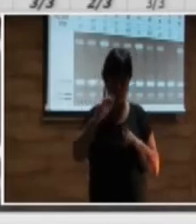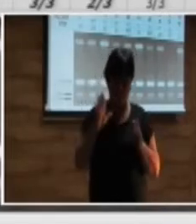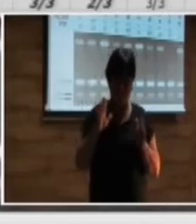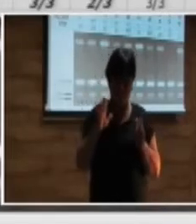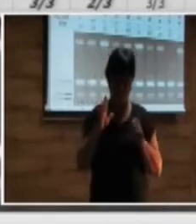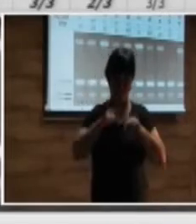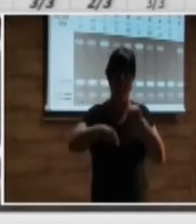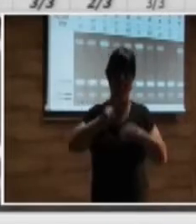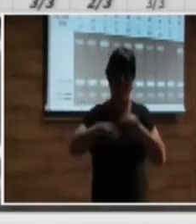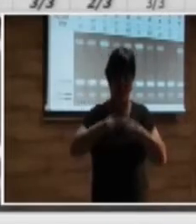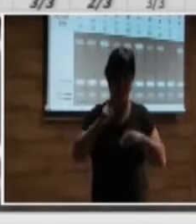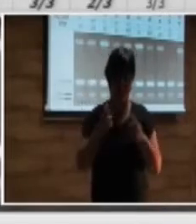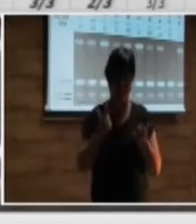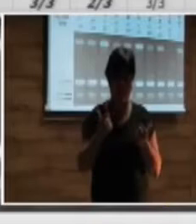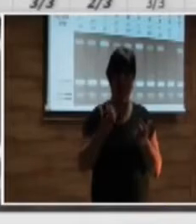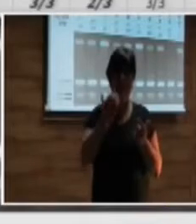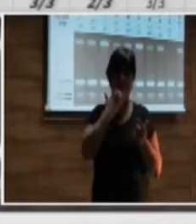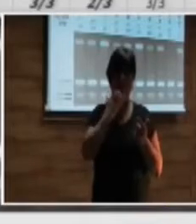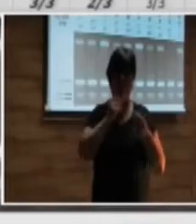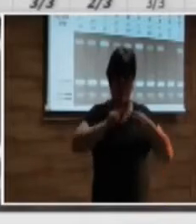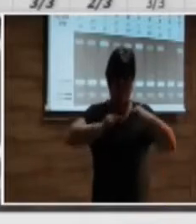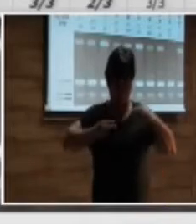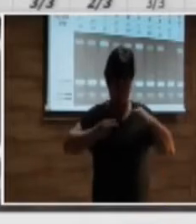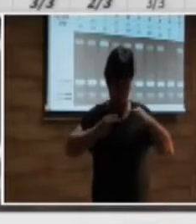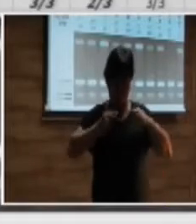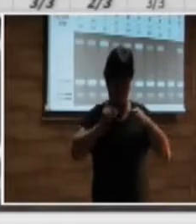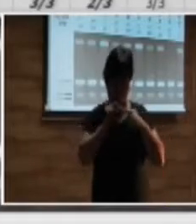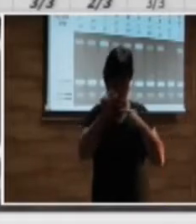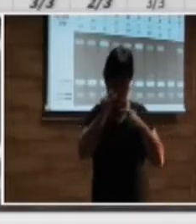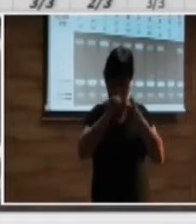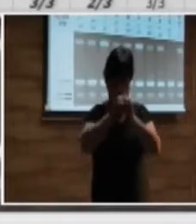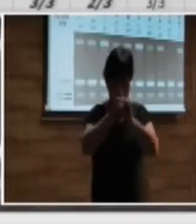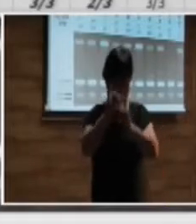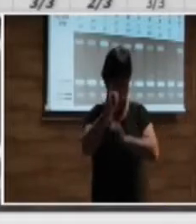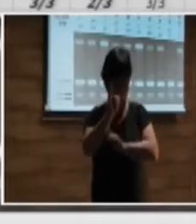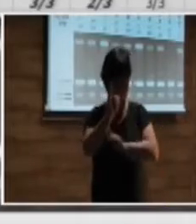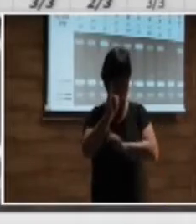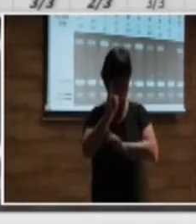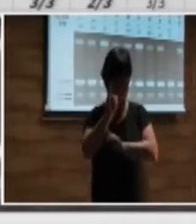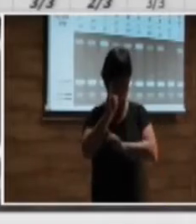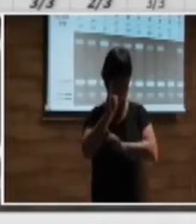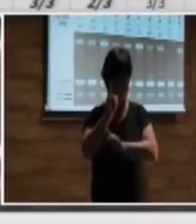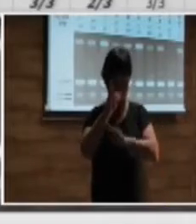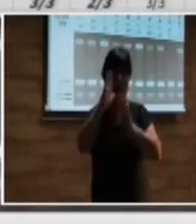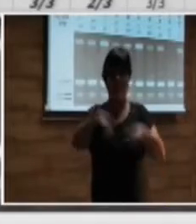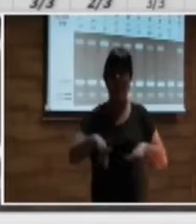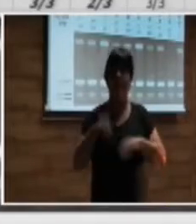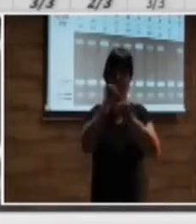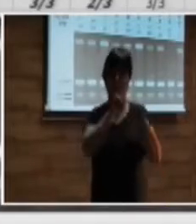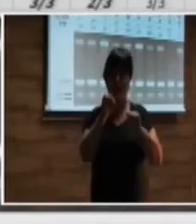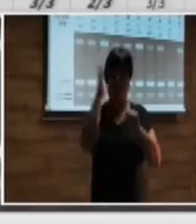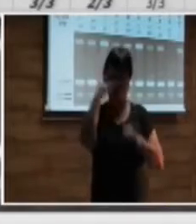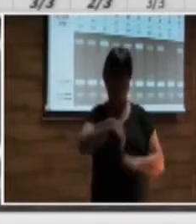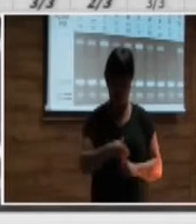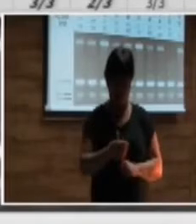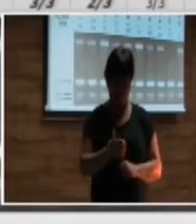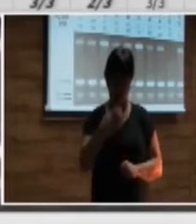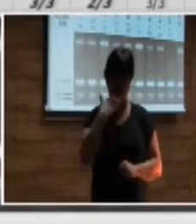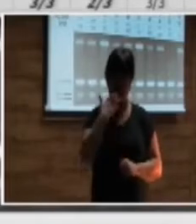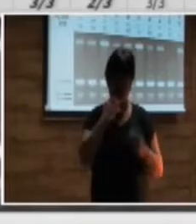que tenga Alzheimer. Sin embargo, como tiene la mutación genética, el APOE no lo protege. Es decir, cuando hay una mutación genética,